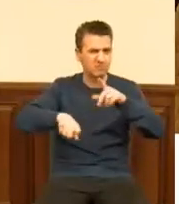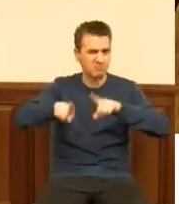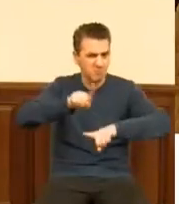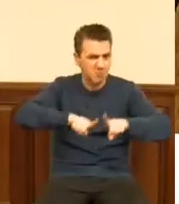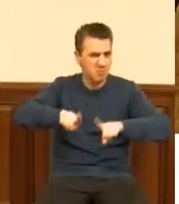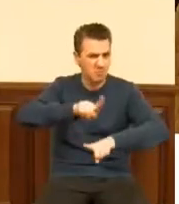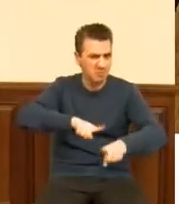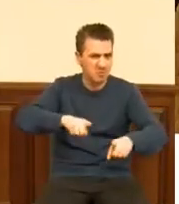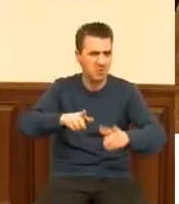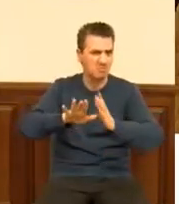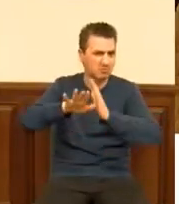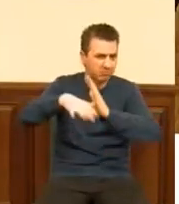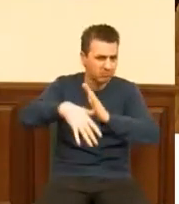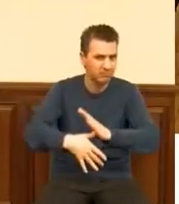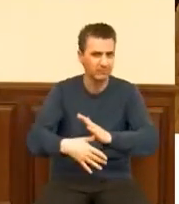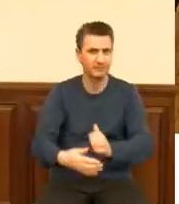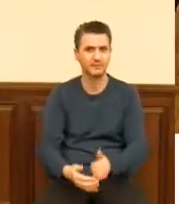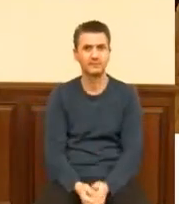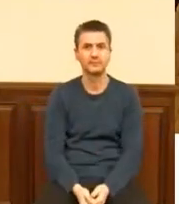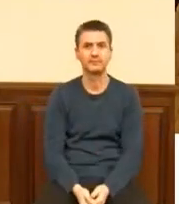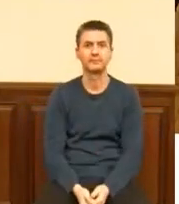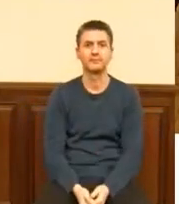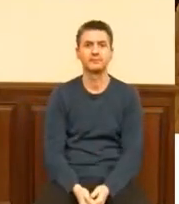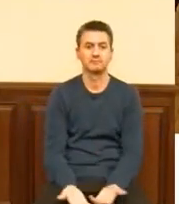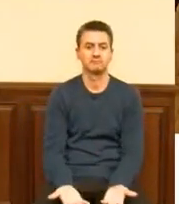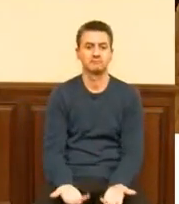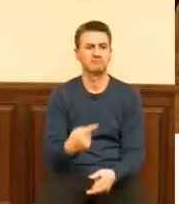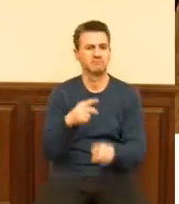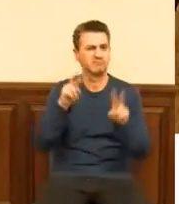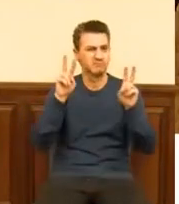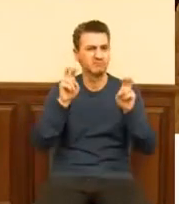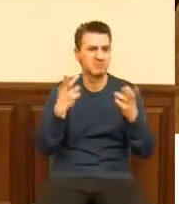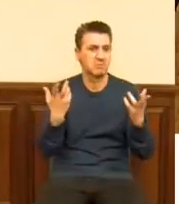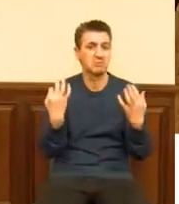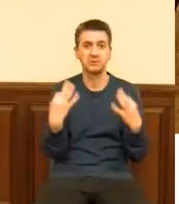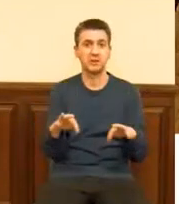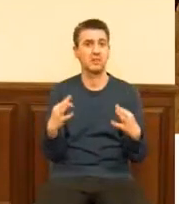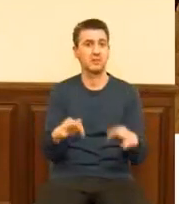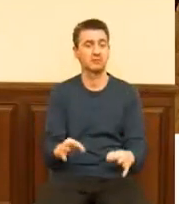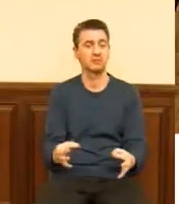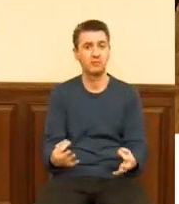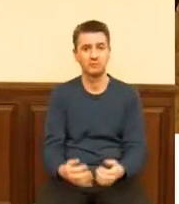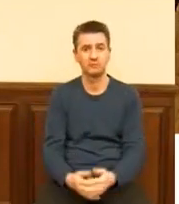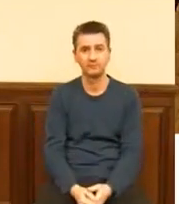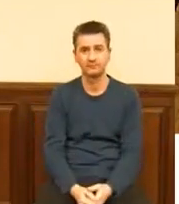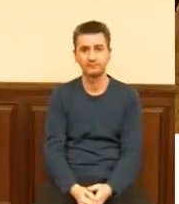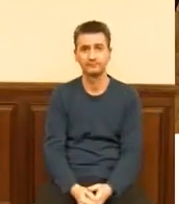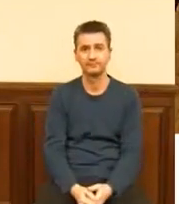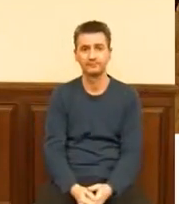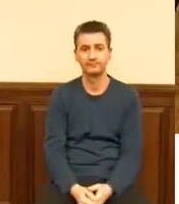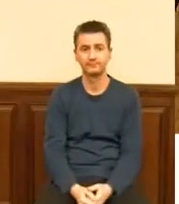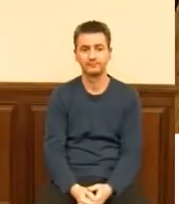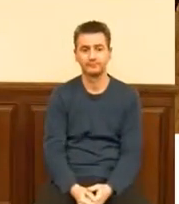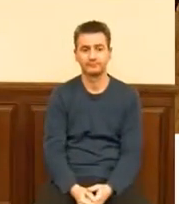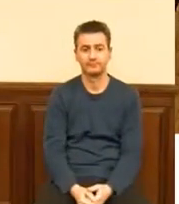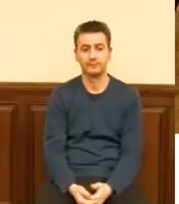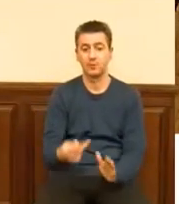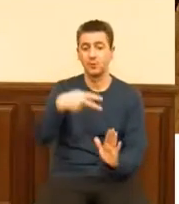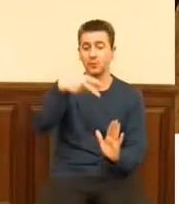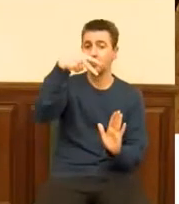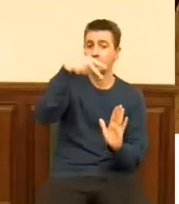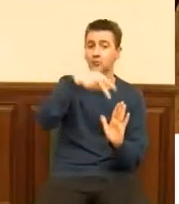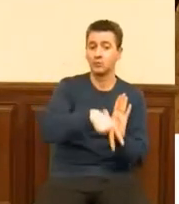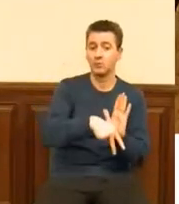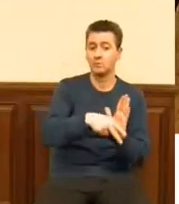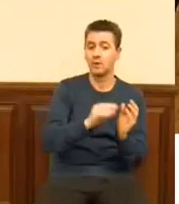extendiendo en el tiempo y yo veo que es un tema muy, muy sencillo si se aplica la misma norma